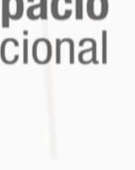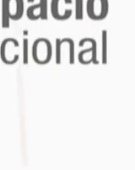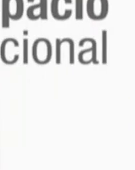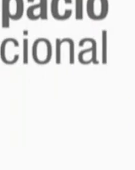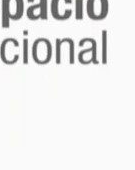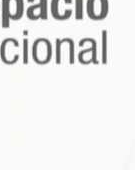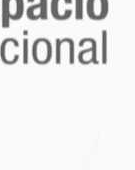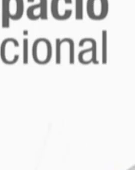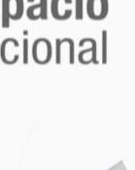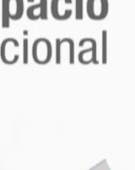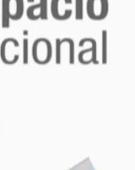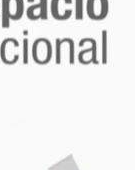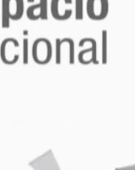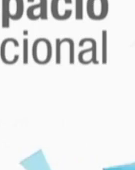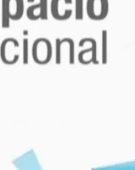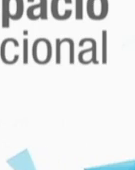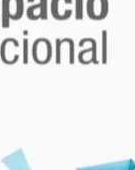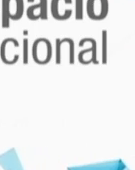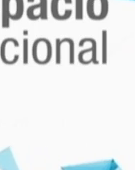Espacio promocional.